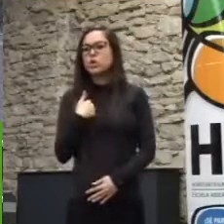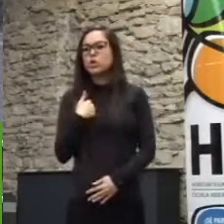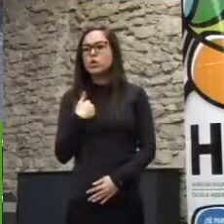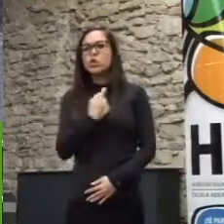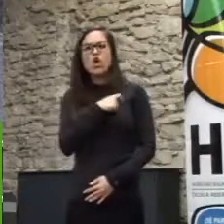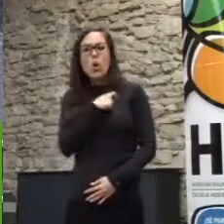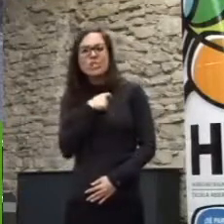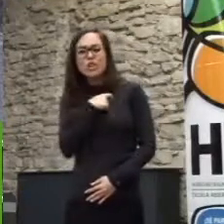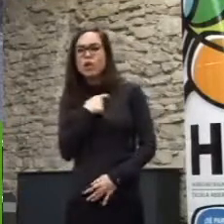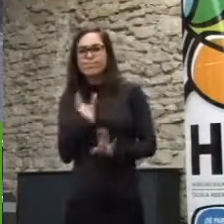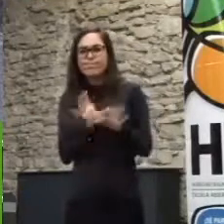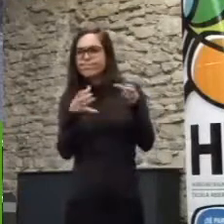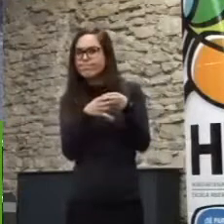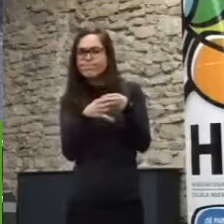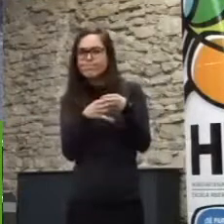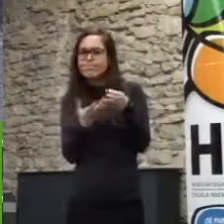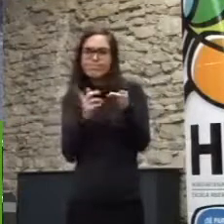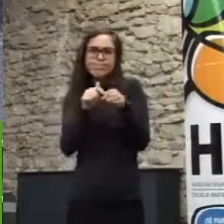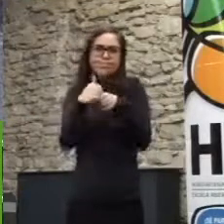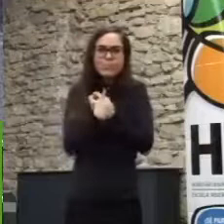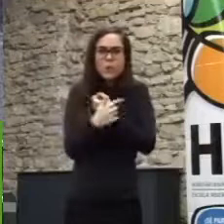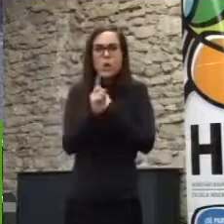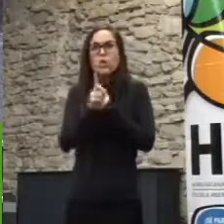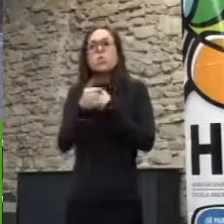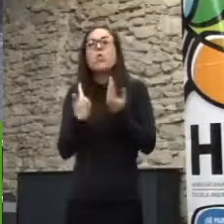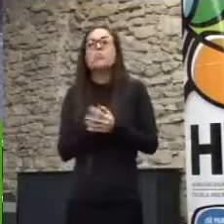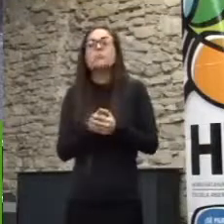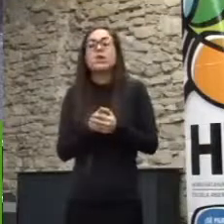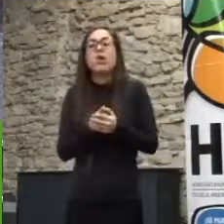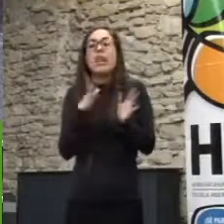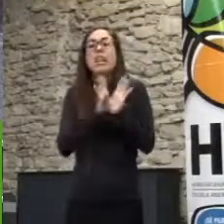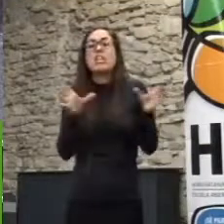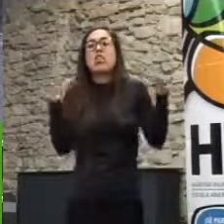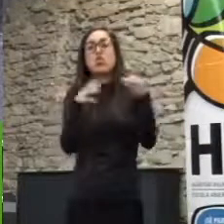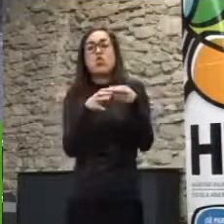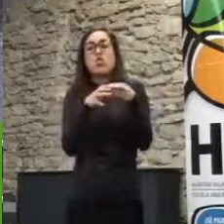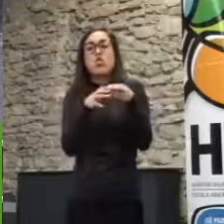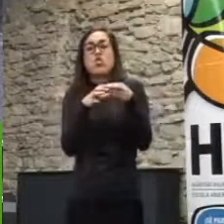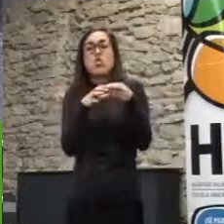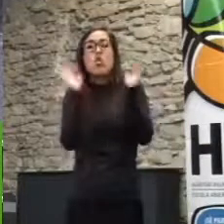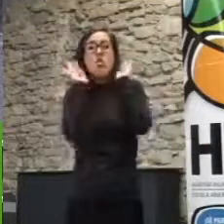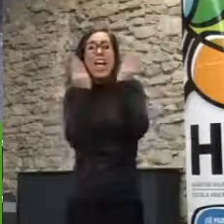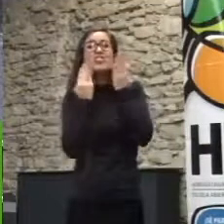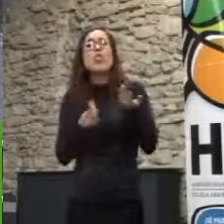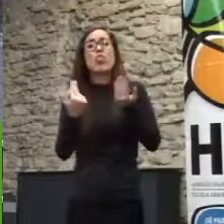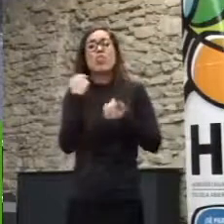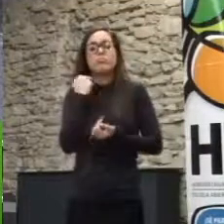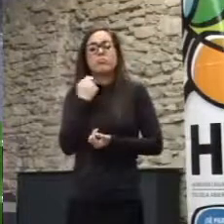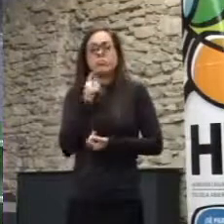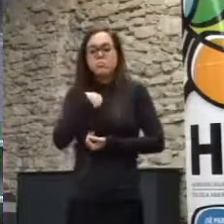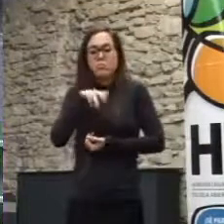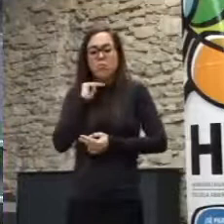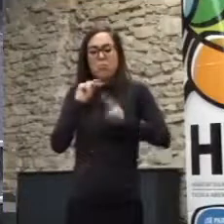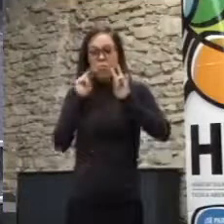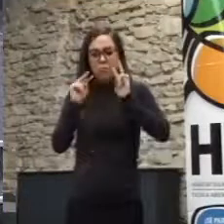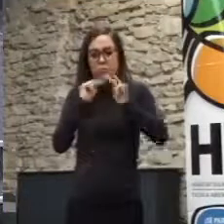tú, Nacho, ¿no? Pero hombre, yo he visto el Congreso de los Diputados, esto me parece una broma. Sí. Es decir, yo no he visto a ningún concejal del ayuntamiento sacarse